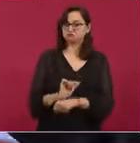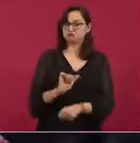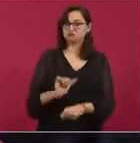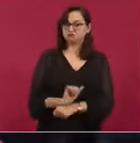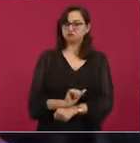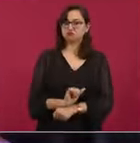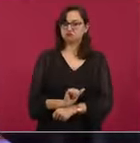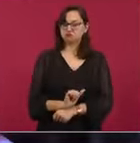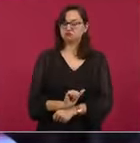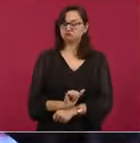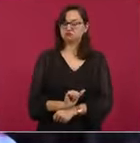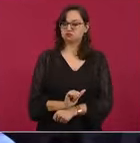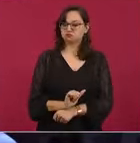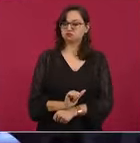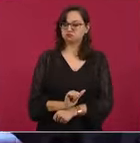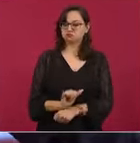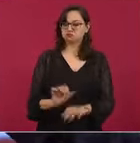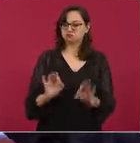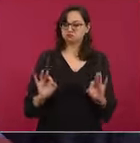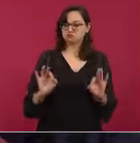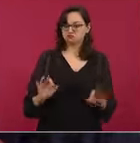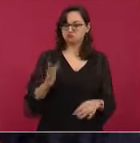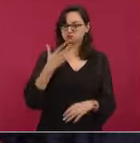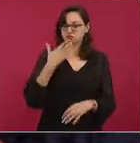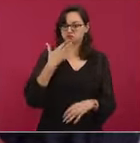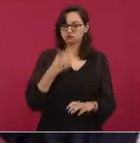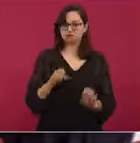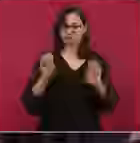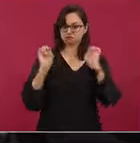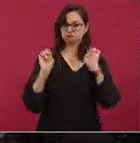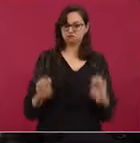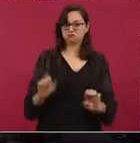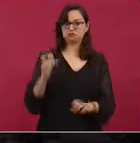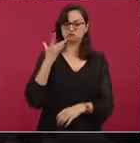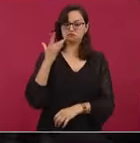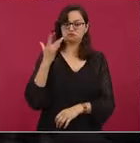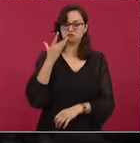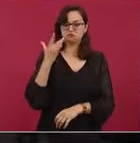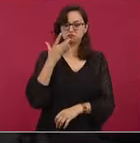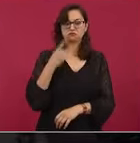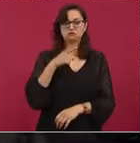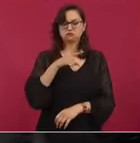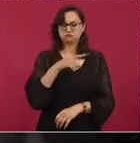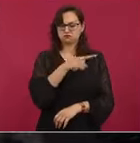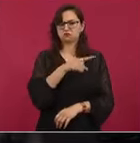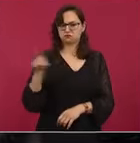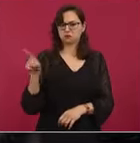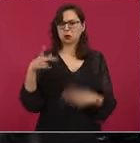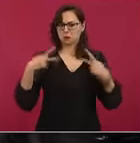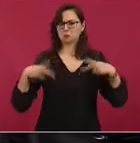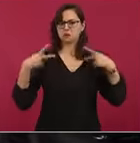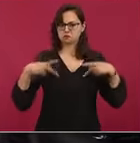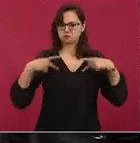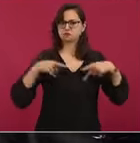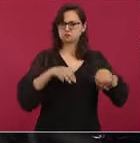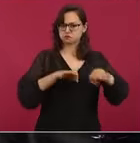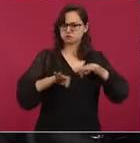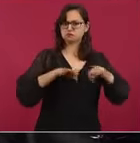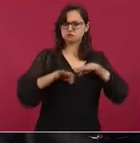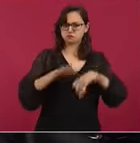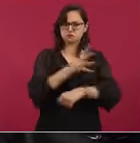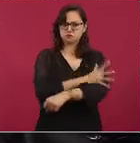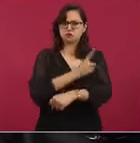les gusta y lo merecen y los han comprado con su trabajo